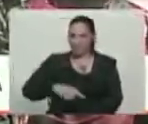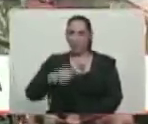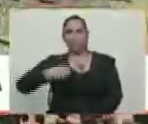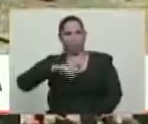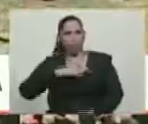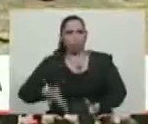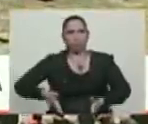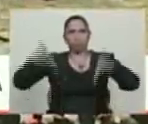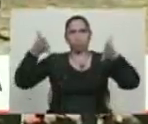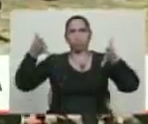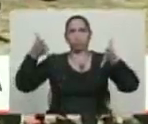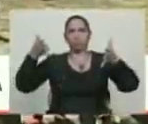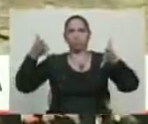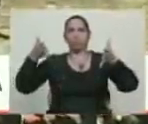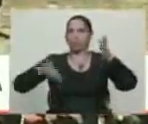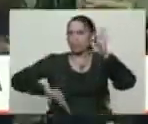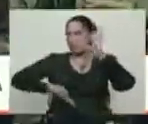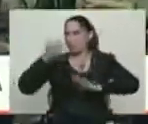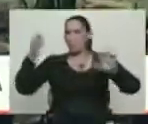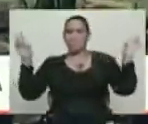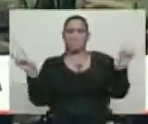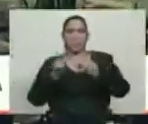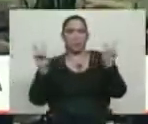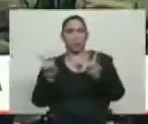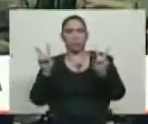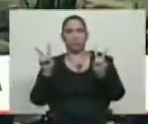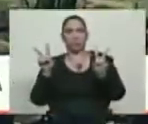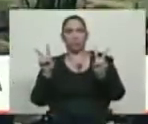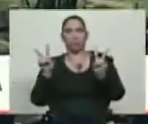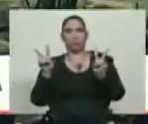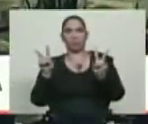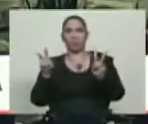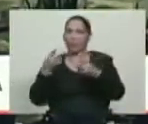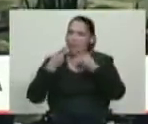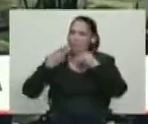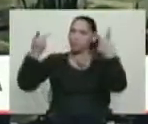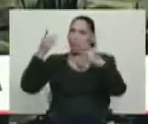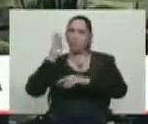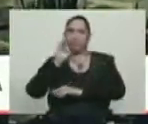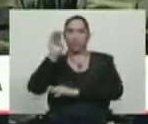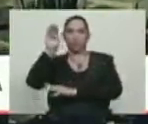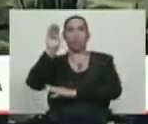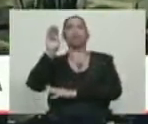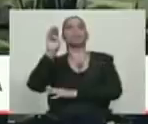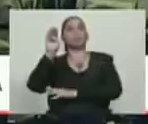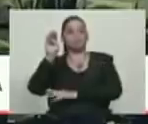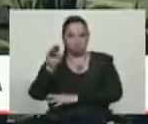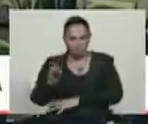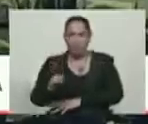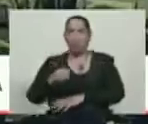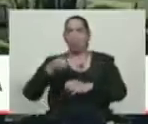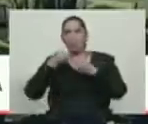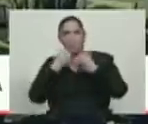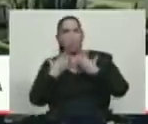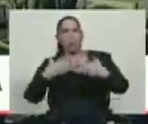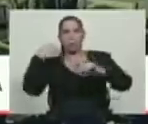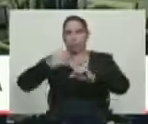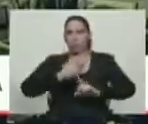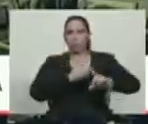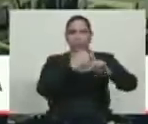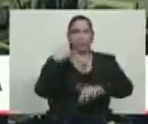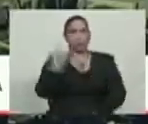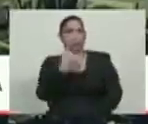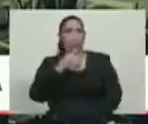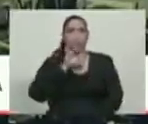a ganar. Vamos a salir victoriosos y diremos en el futuro, valió la pena luchar. Somos la patria